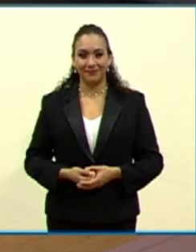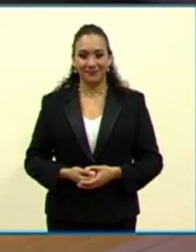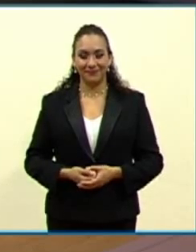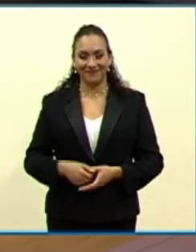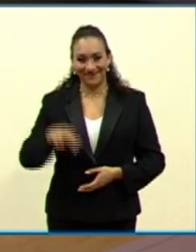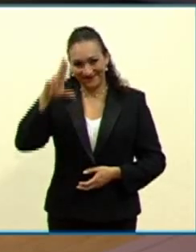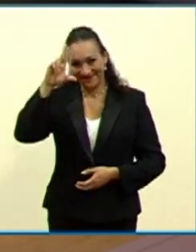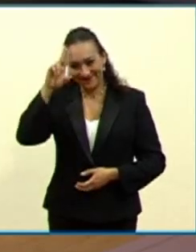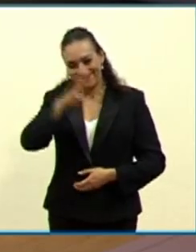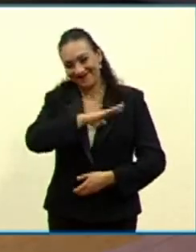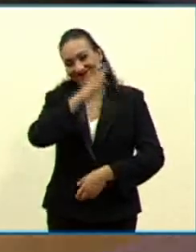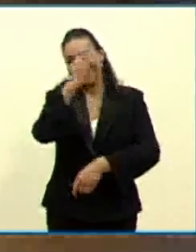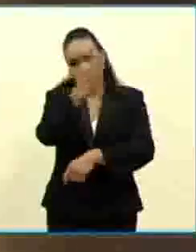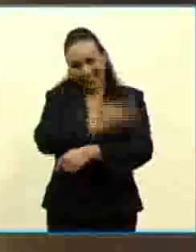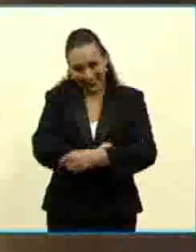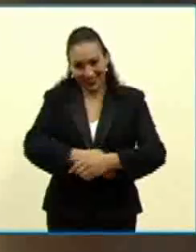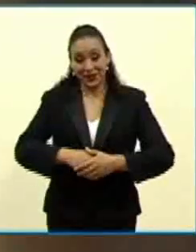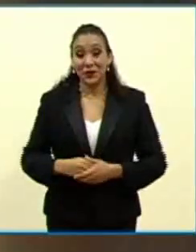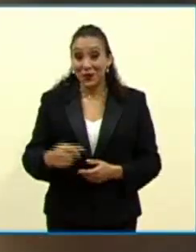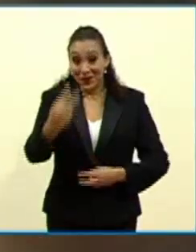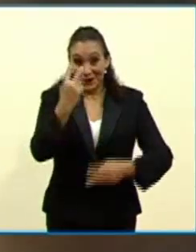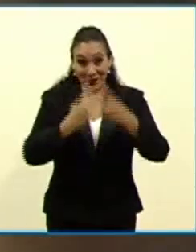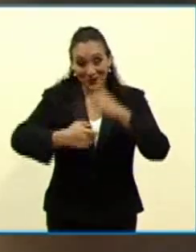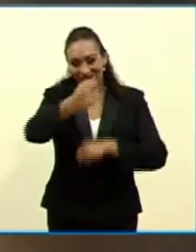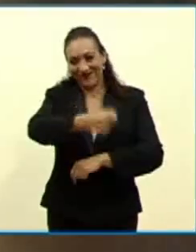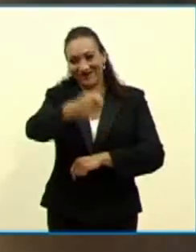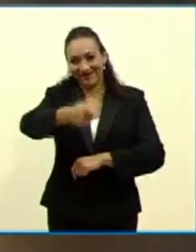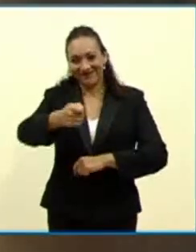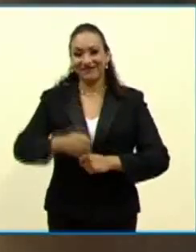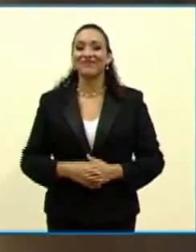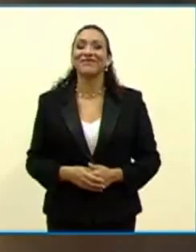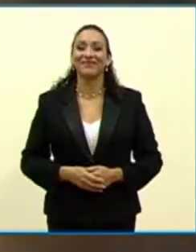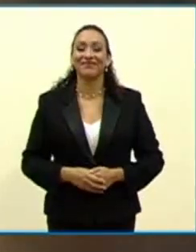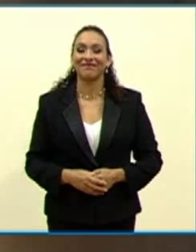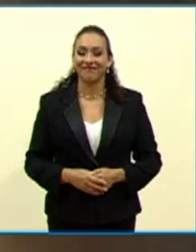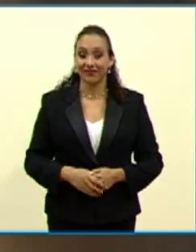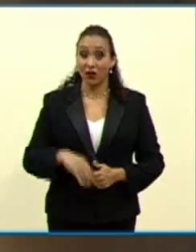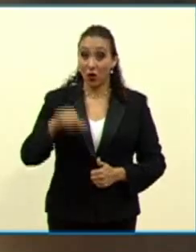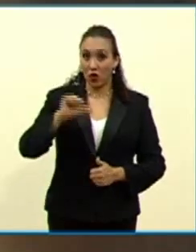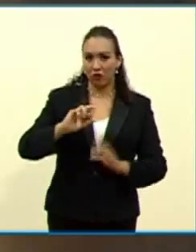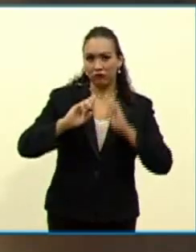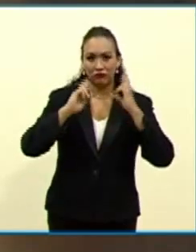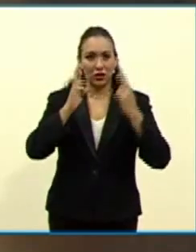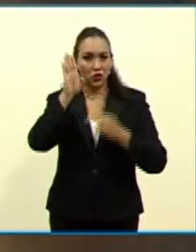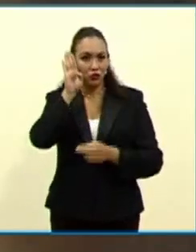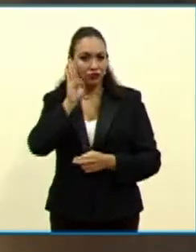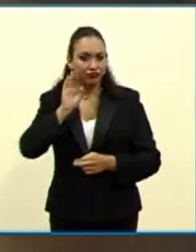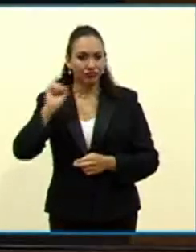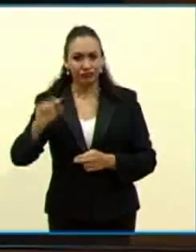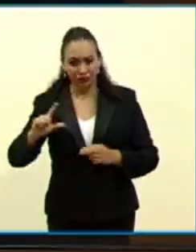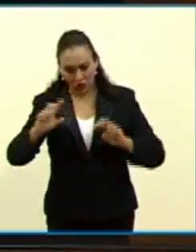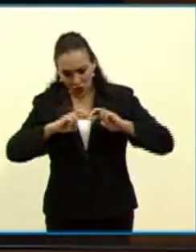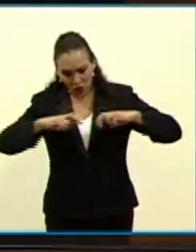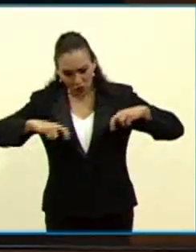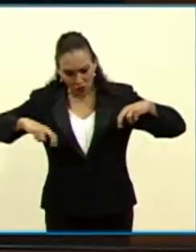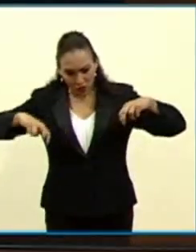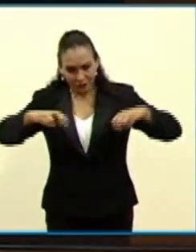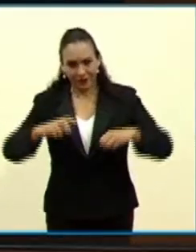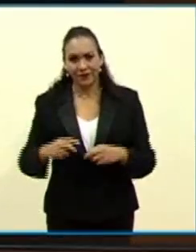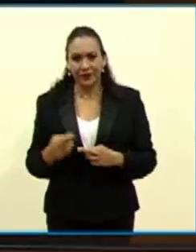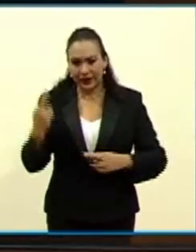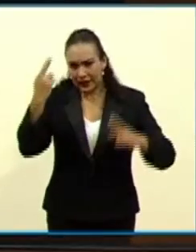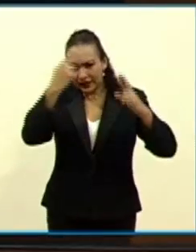¿Qué tal? Muy buenas tardes a todas las personas que siguen esta transmisión. El Pleno de la Suprema Corte de Justicia de la Nación resolvió